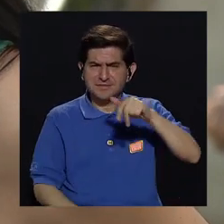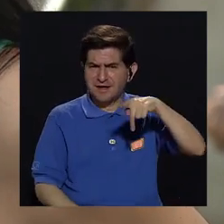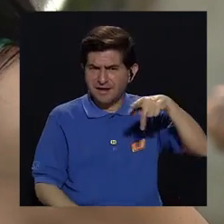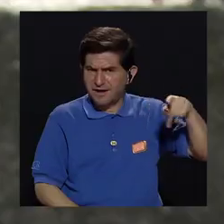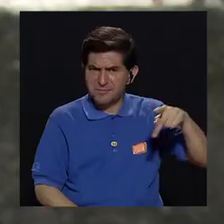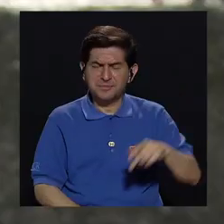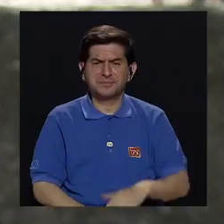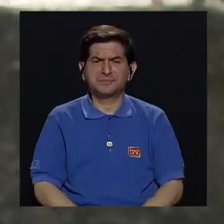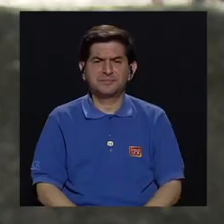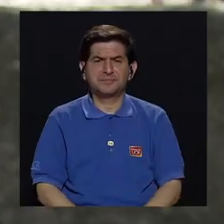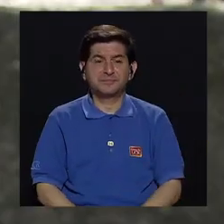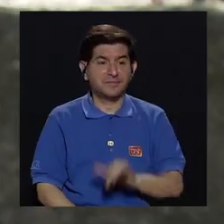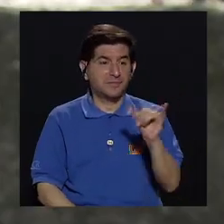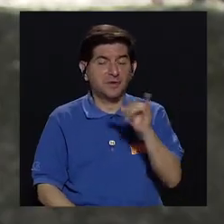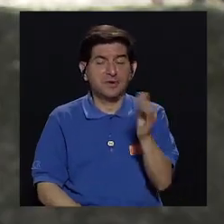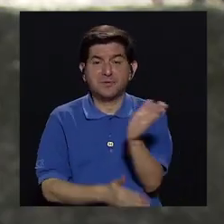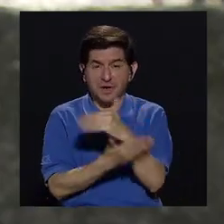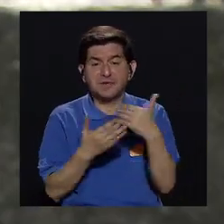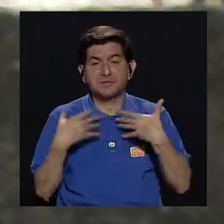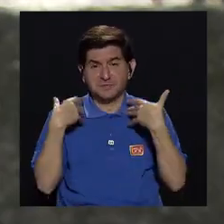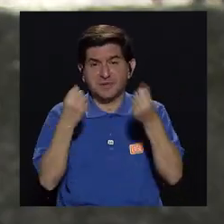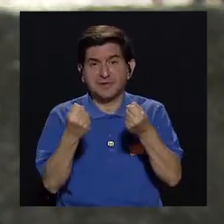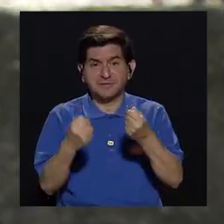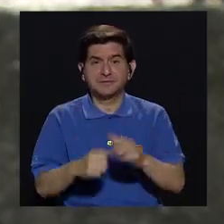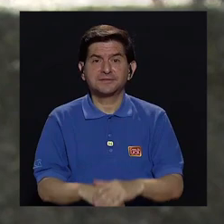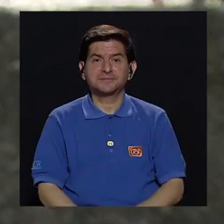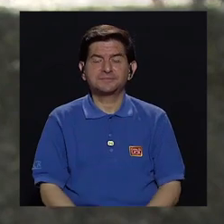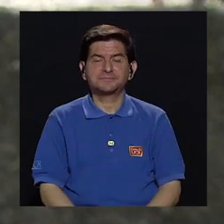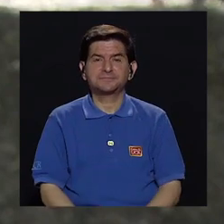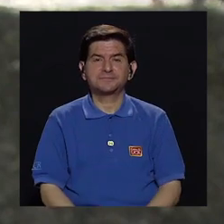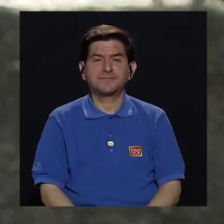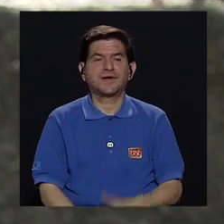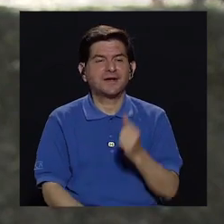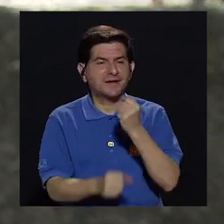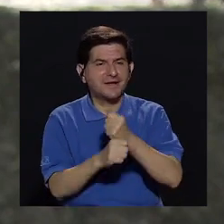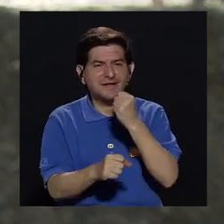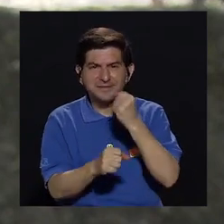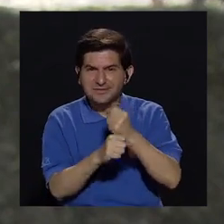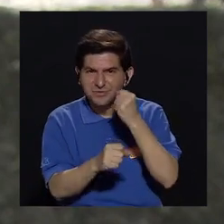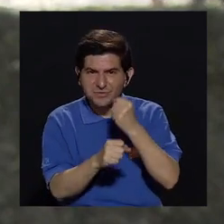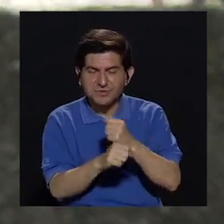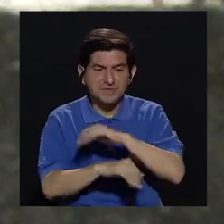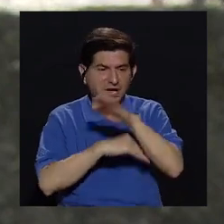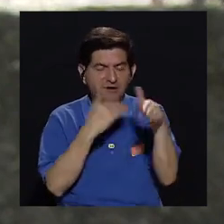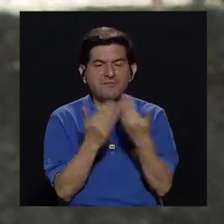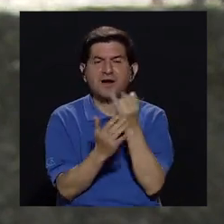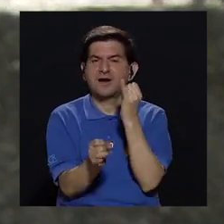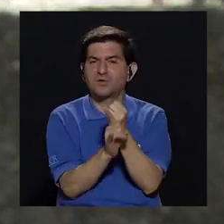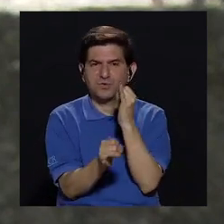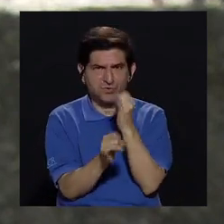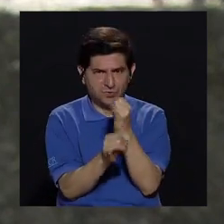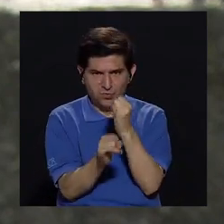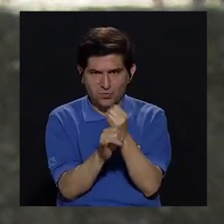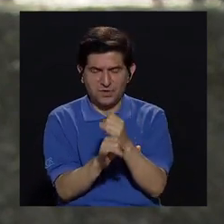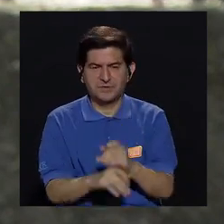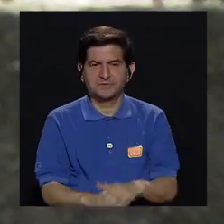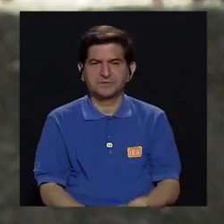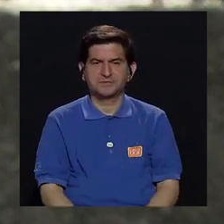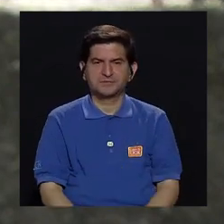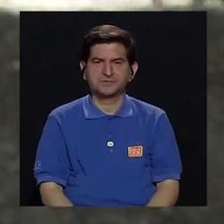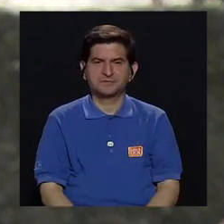ello? Porque también es parte de la salud, ¿verdad? Sí, es un trabajo de todas las instituciones,